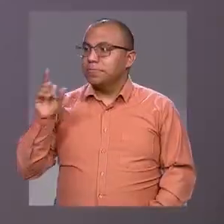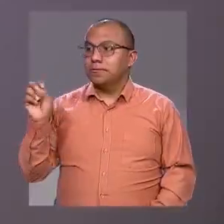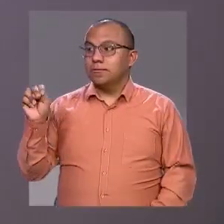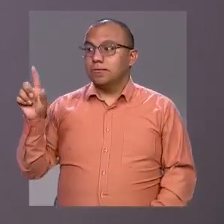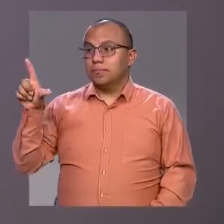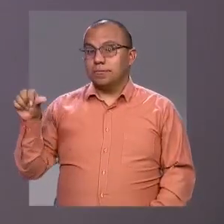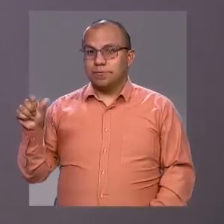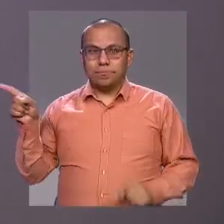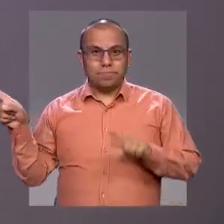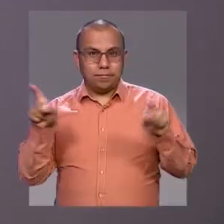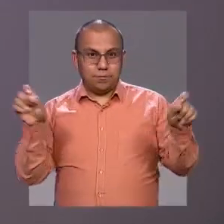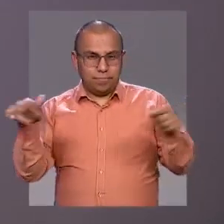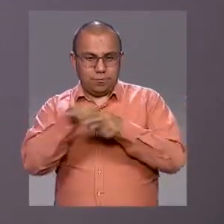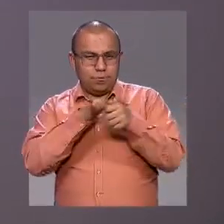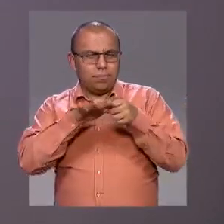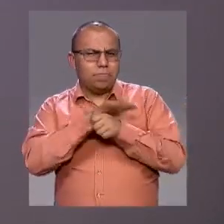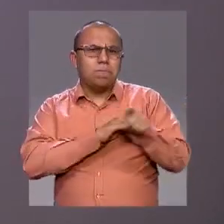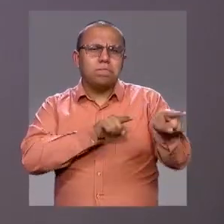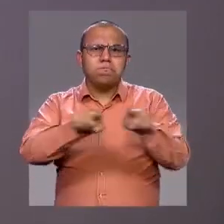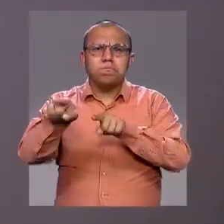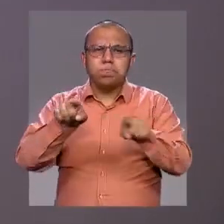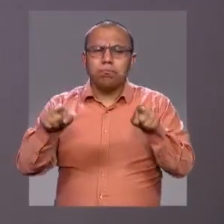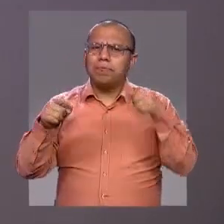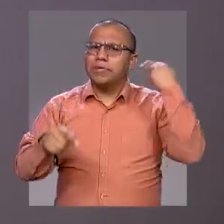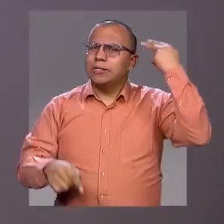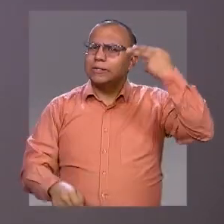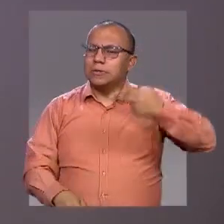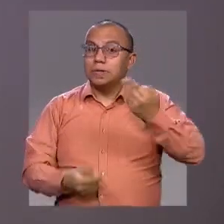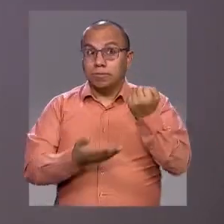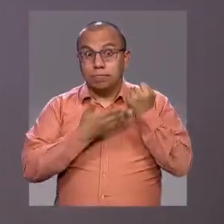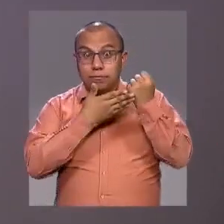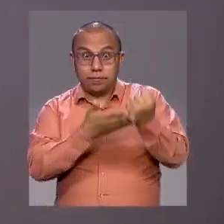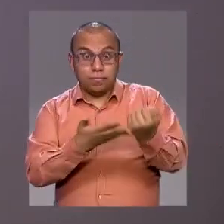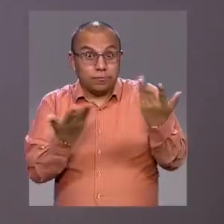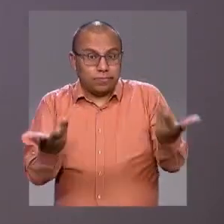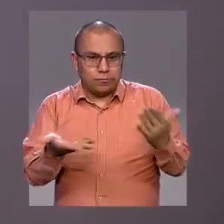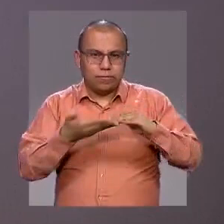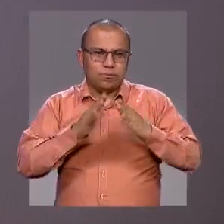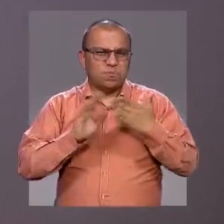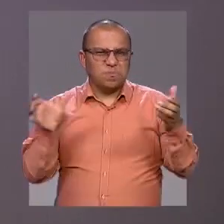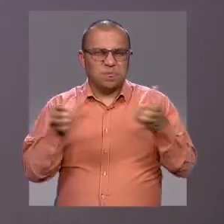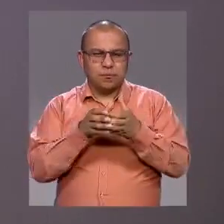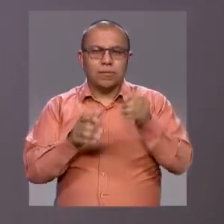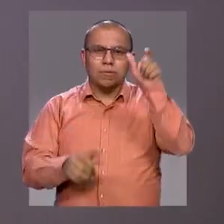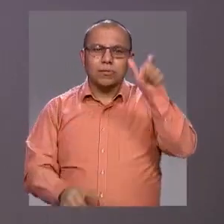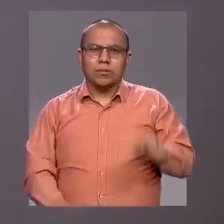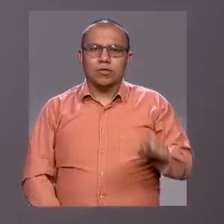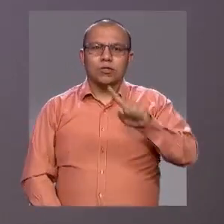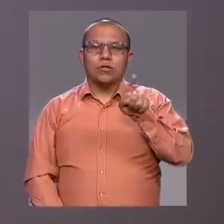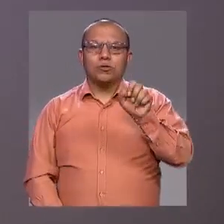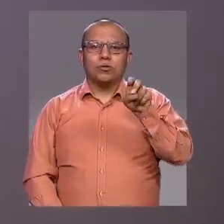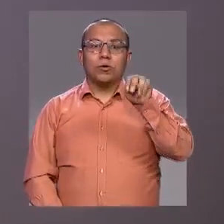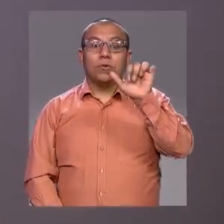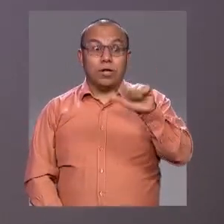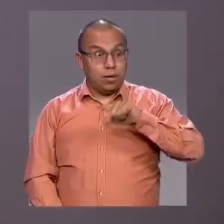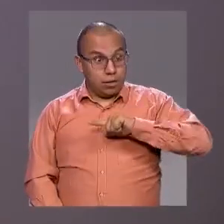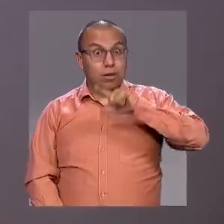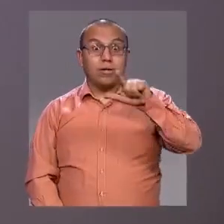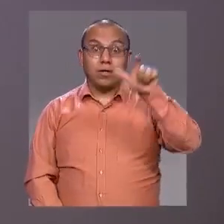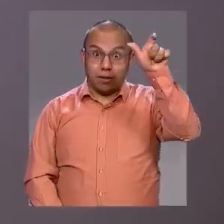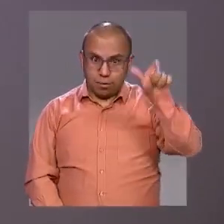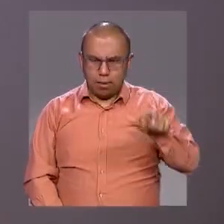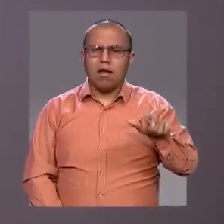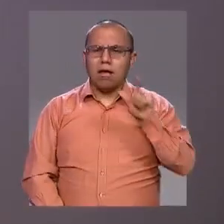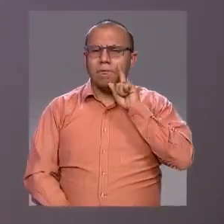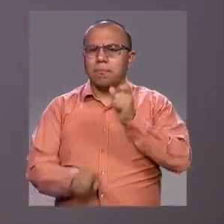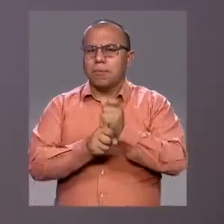Y es que precisamente en los barrios de la ciudad se tejen historias de ayuda comunitaria. Es el caso de la señora Sonia Reynoso, una lideresa que